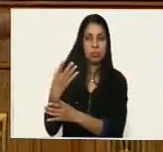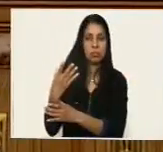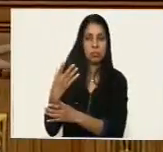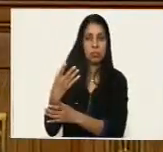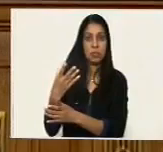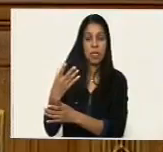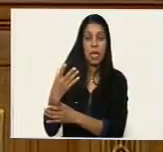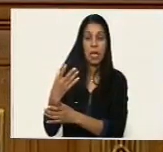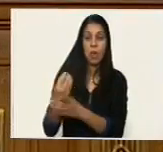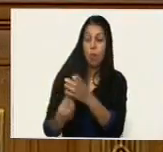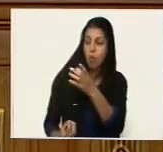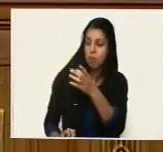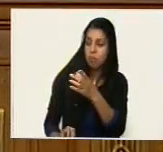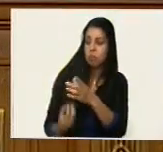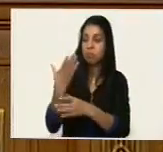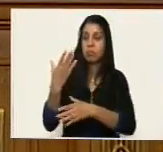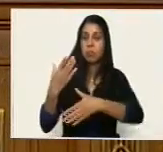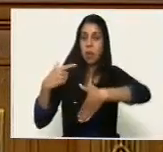Gran Colombia.